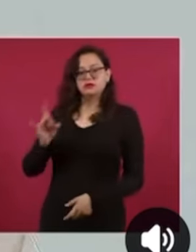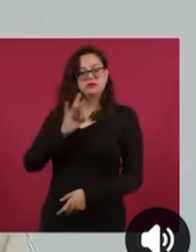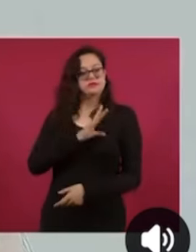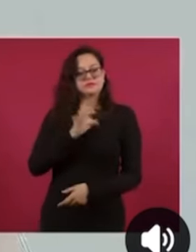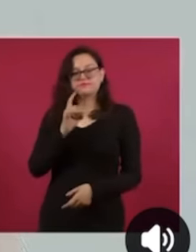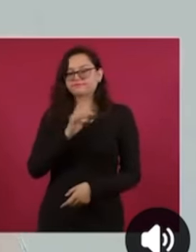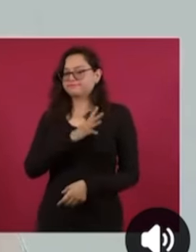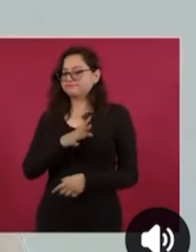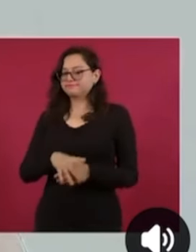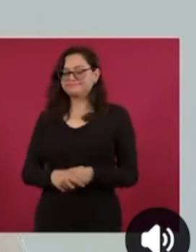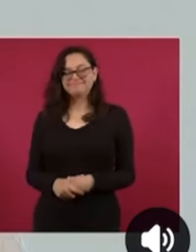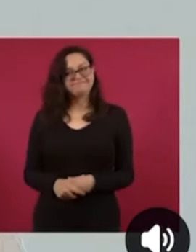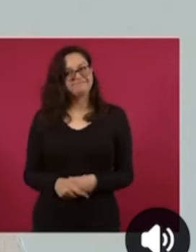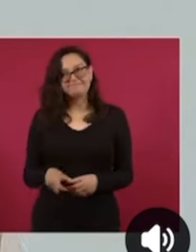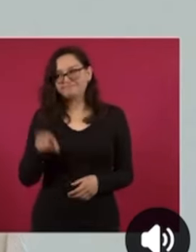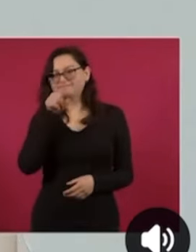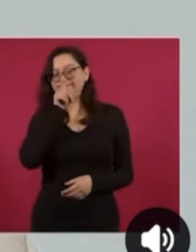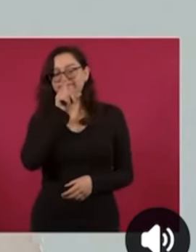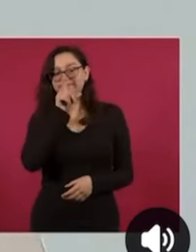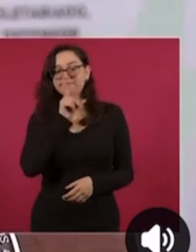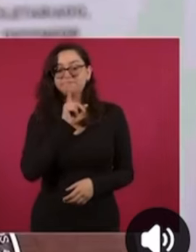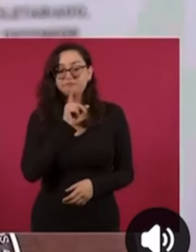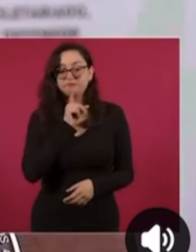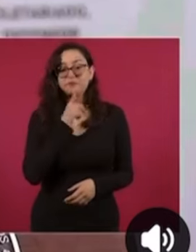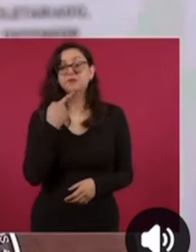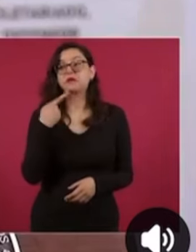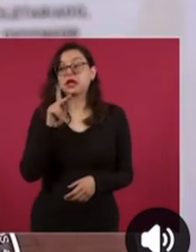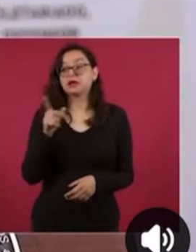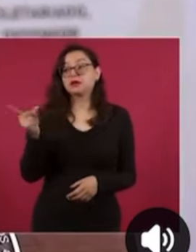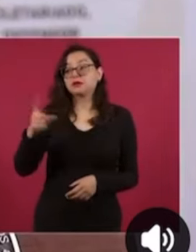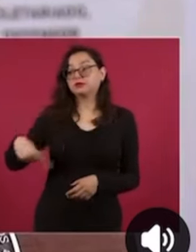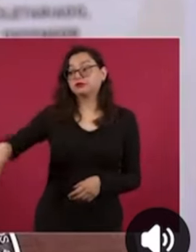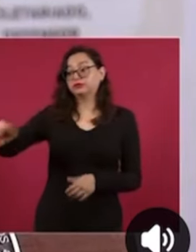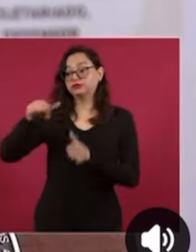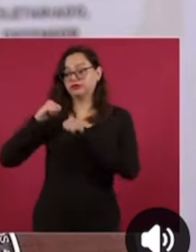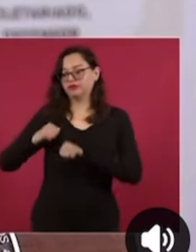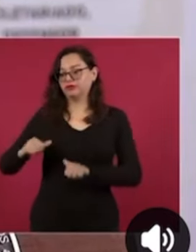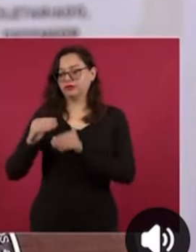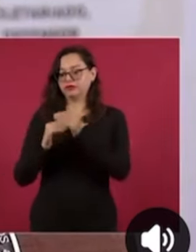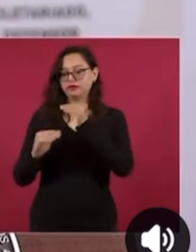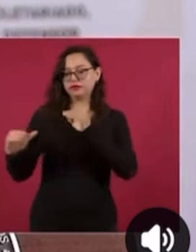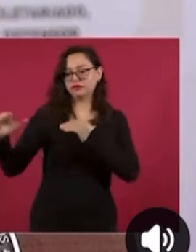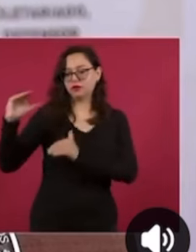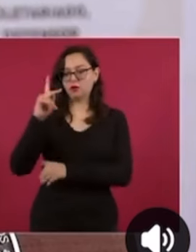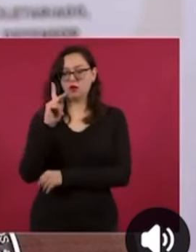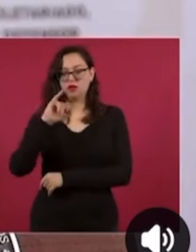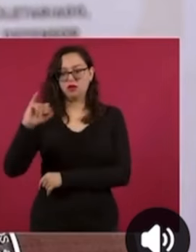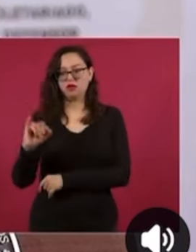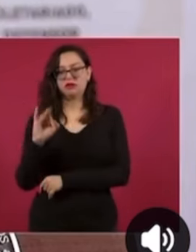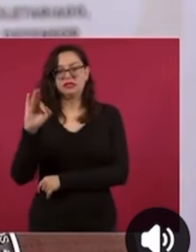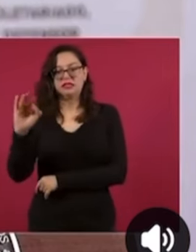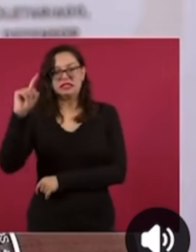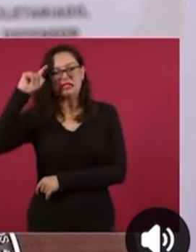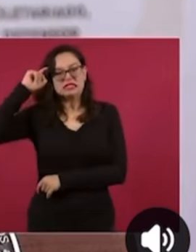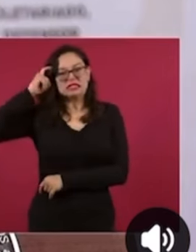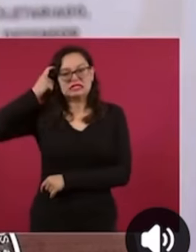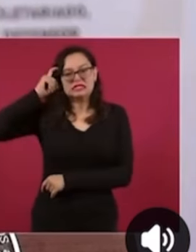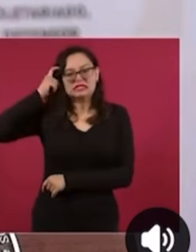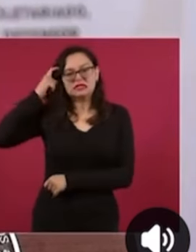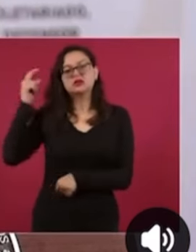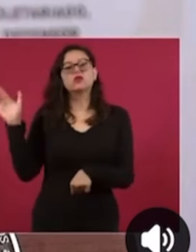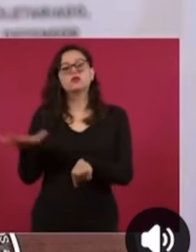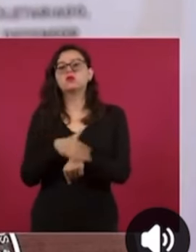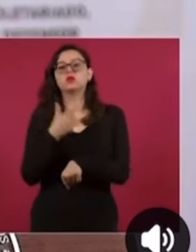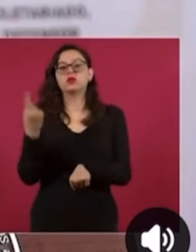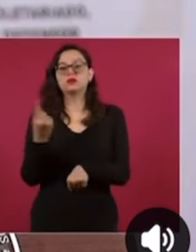a estos funcionarios de alto nivel del Poder Judicial, lo que les tiene más enojados es que sienten que se les va